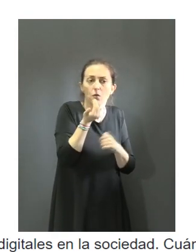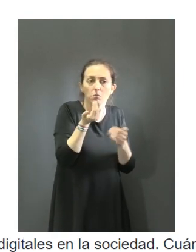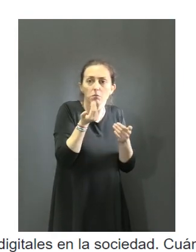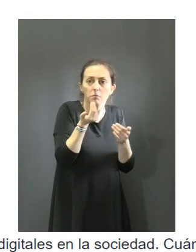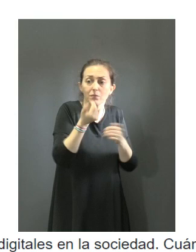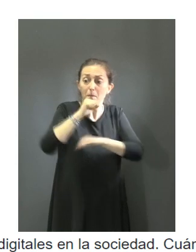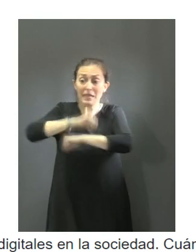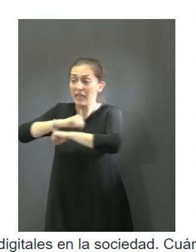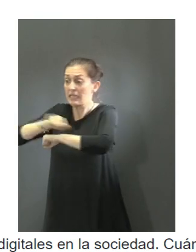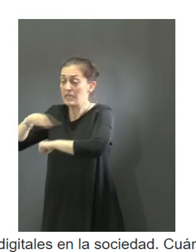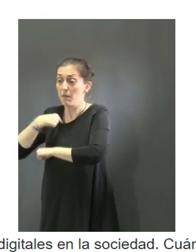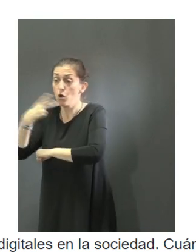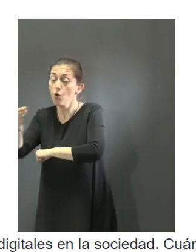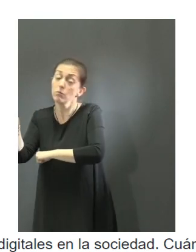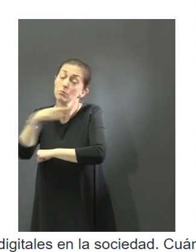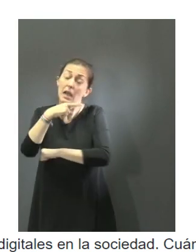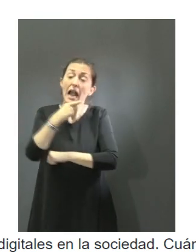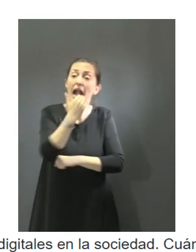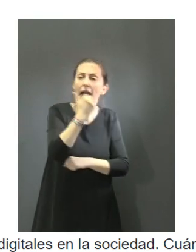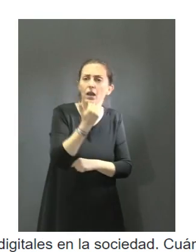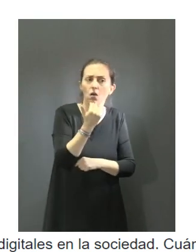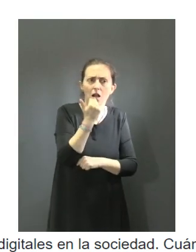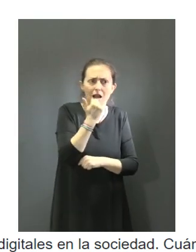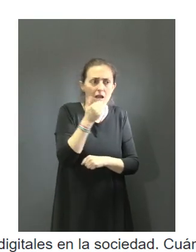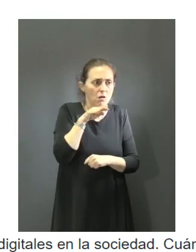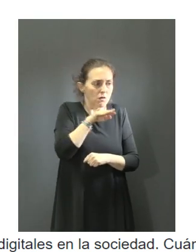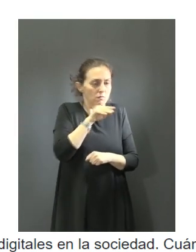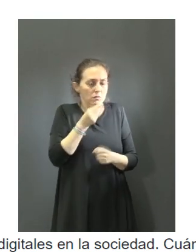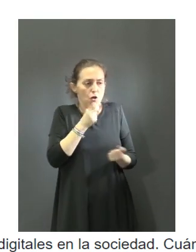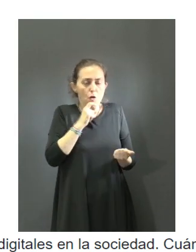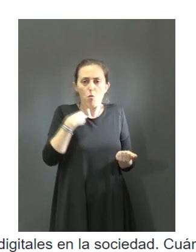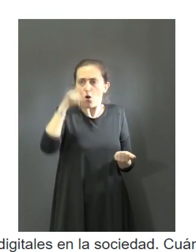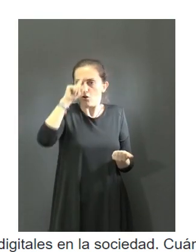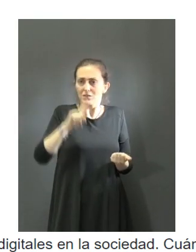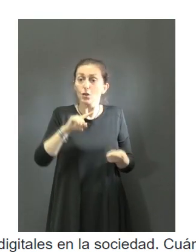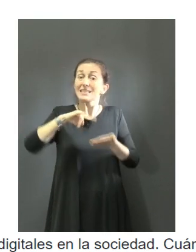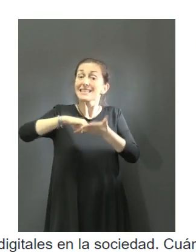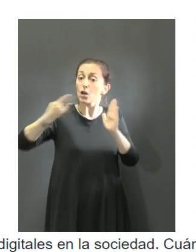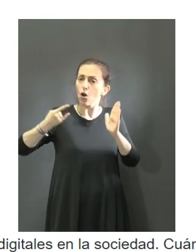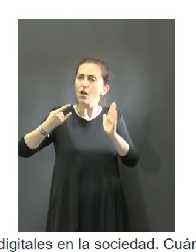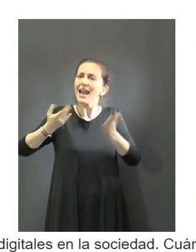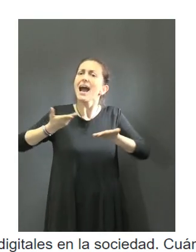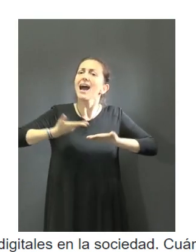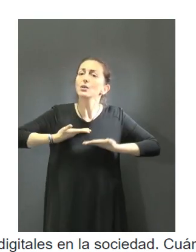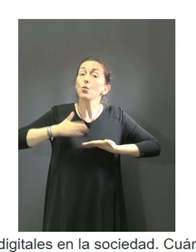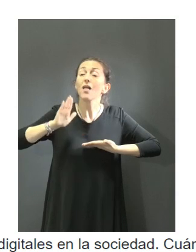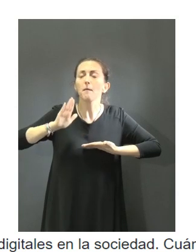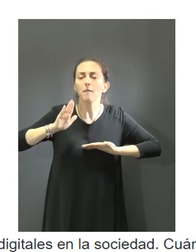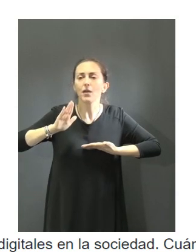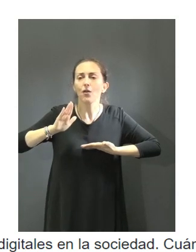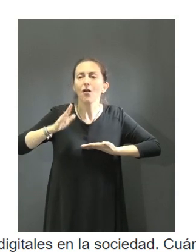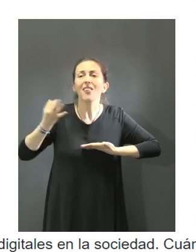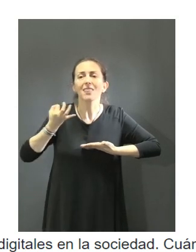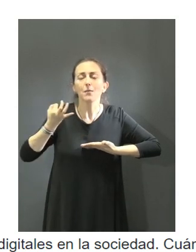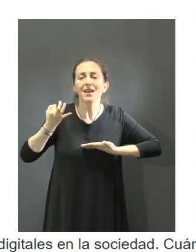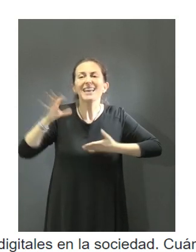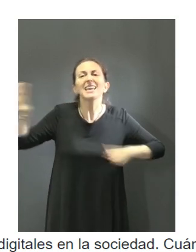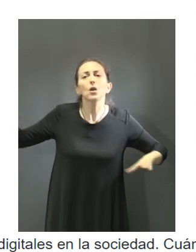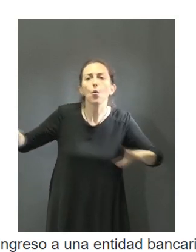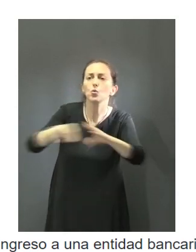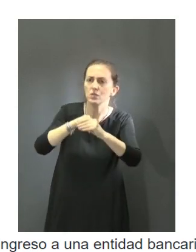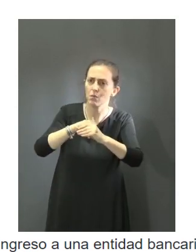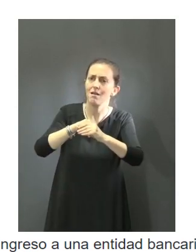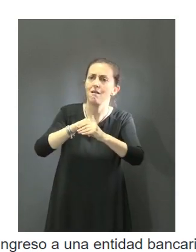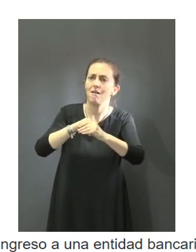no en ventanilla, y lo tiene que hacer en el cajero? La tecnología está a nuestro servicio, pero tiene que ser inclusiva. O sea, esa es